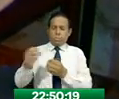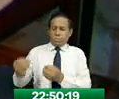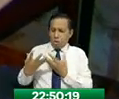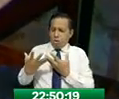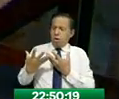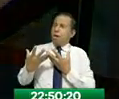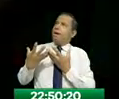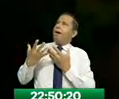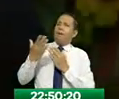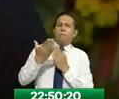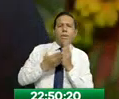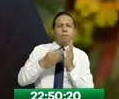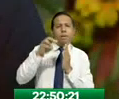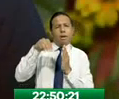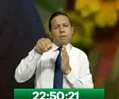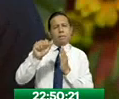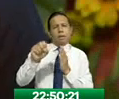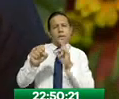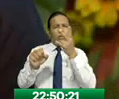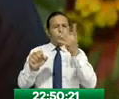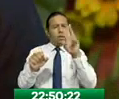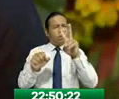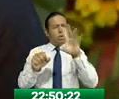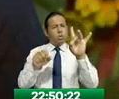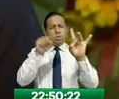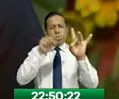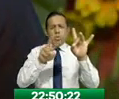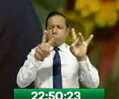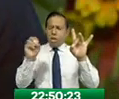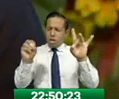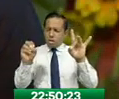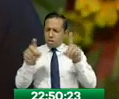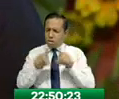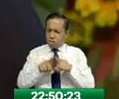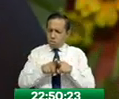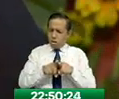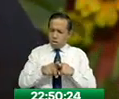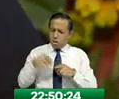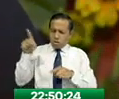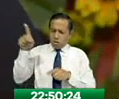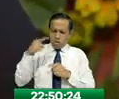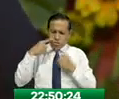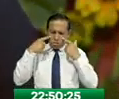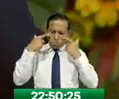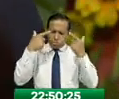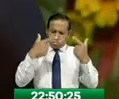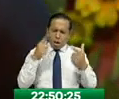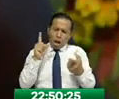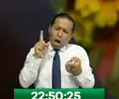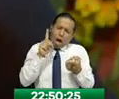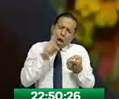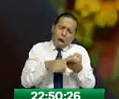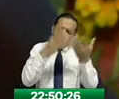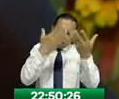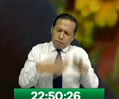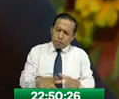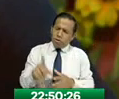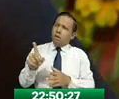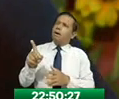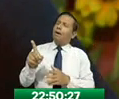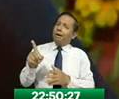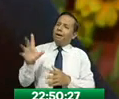recuerda a Mateo 28:20. Y yo estoy con ustedes todos los días hasta que se termine este mundo. Y en realidad,